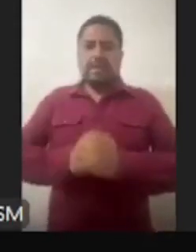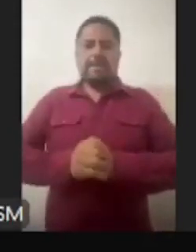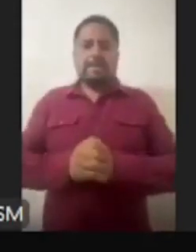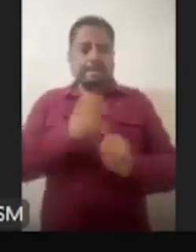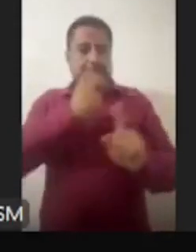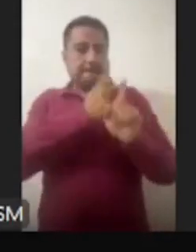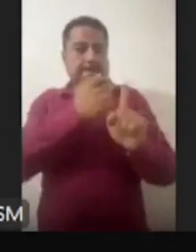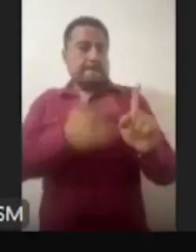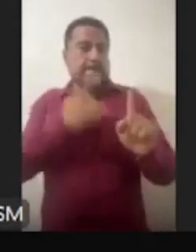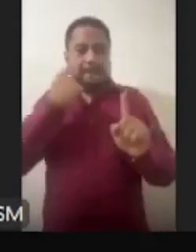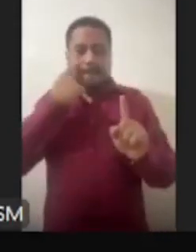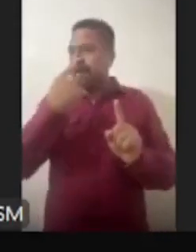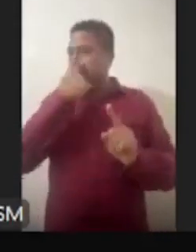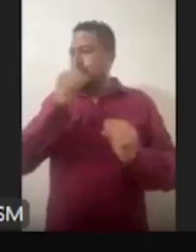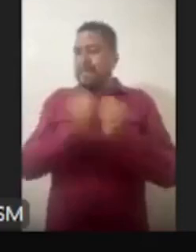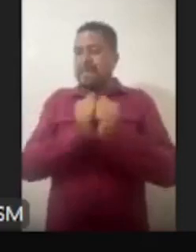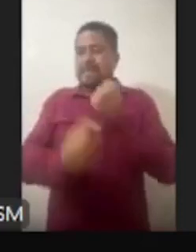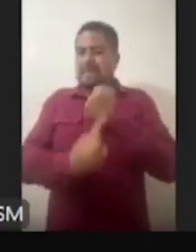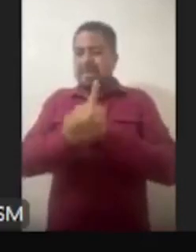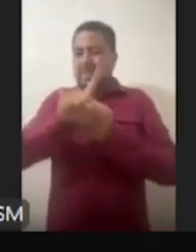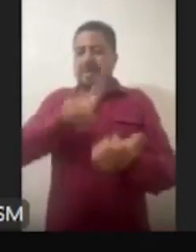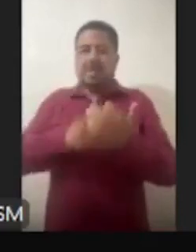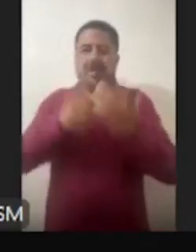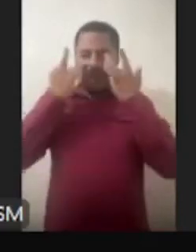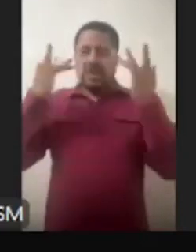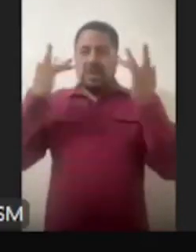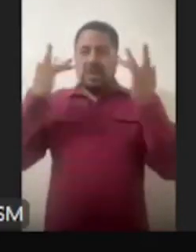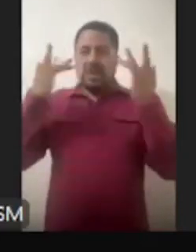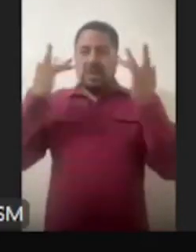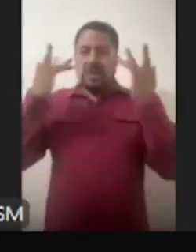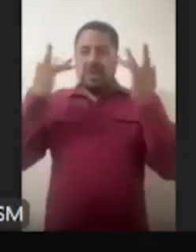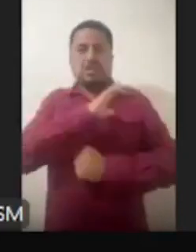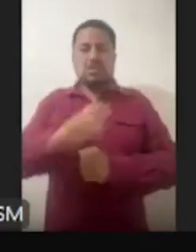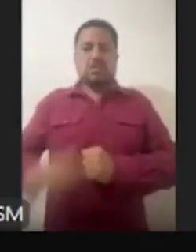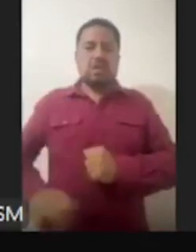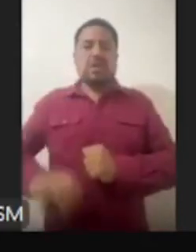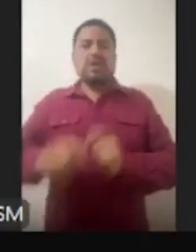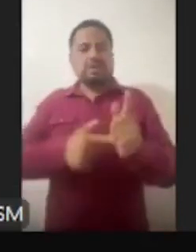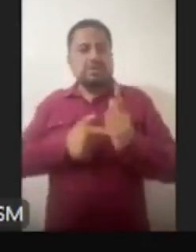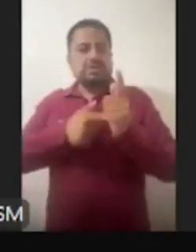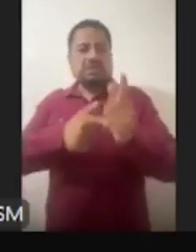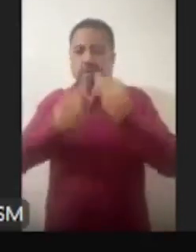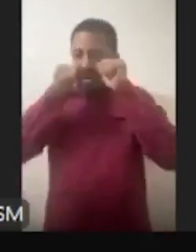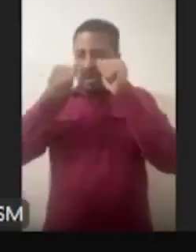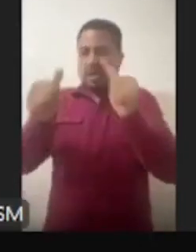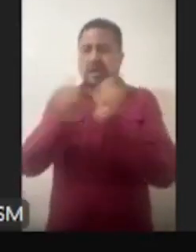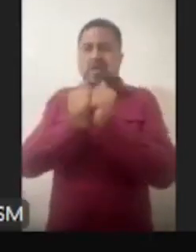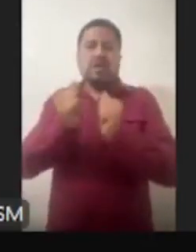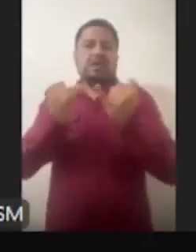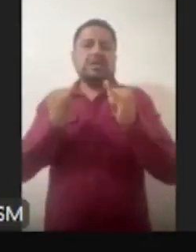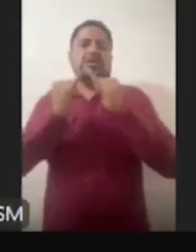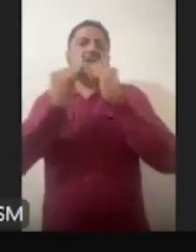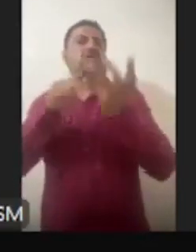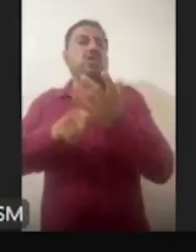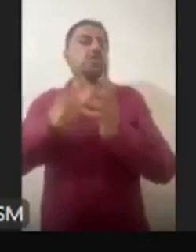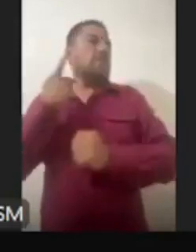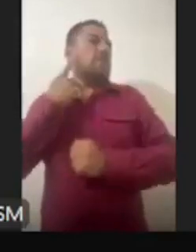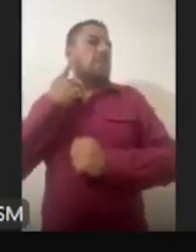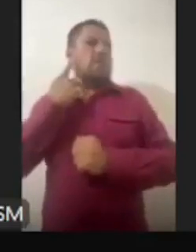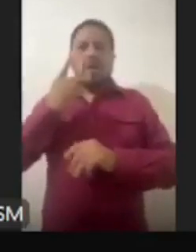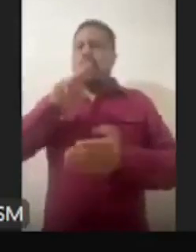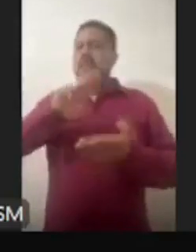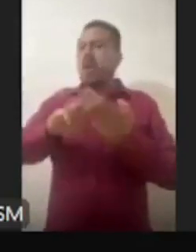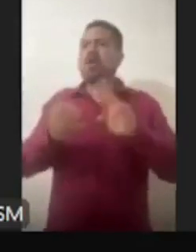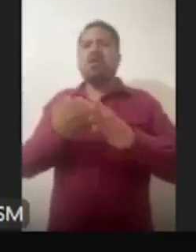circunstancia extraordinaria de renuncia de candidaturas, seguida del incumplimiento del Instituto Político de sustituirlas, motivó el requerimiento que realizó el